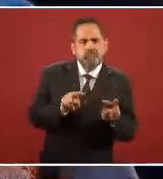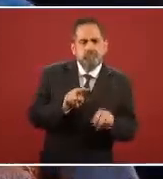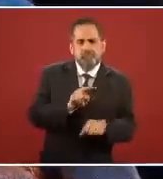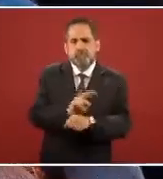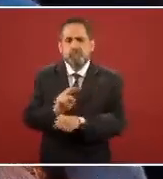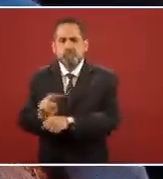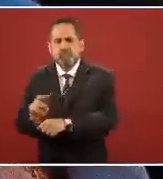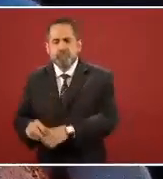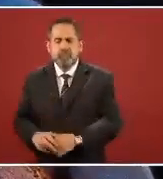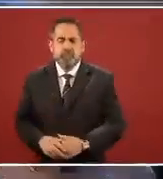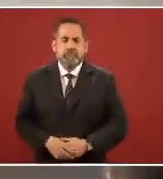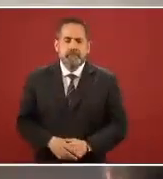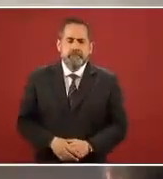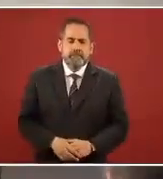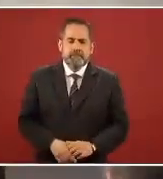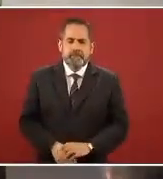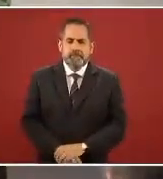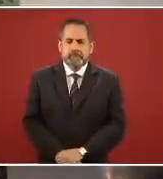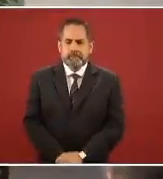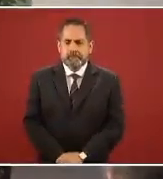estas obras?